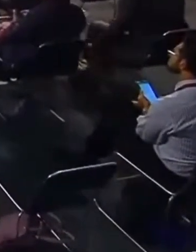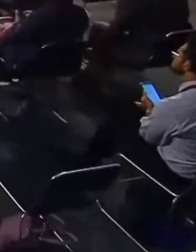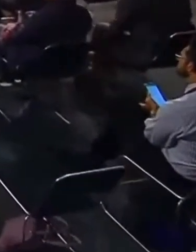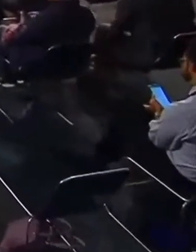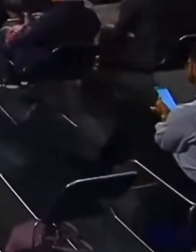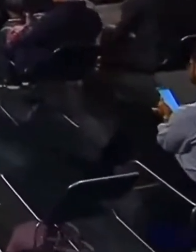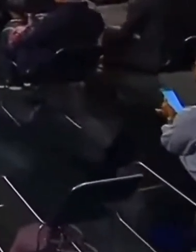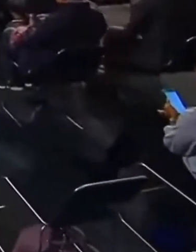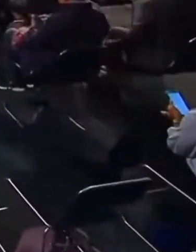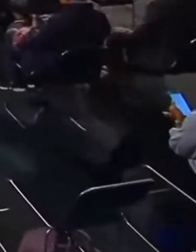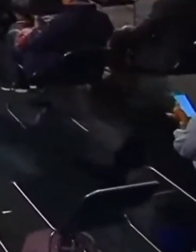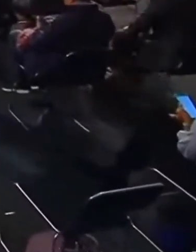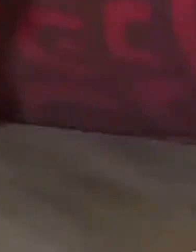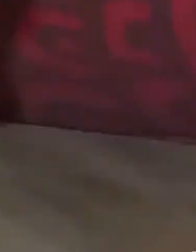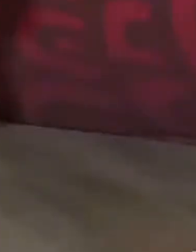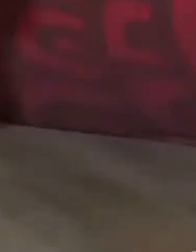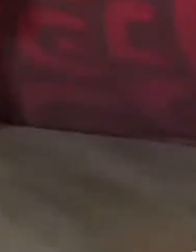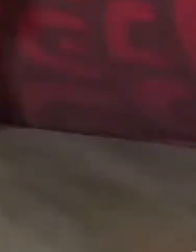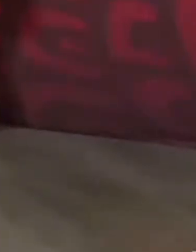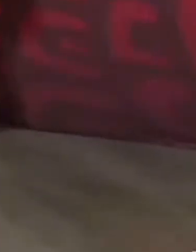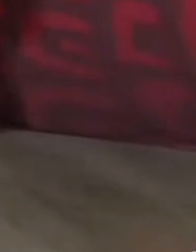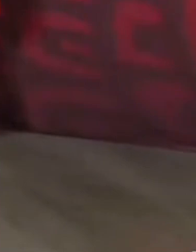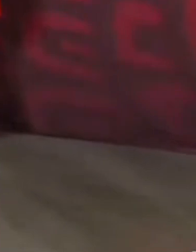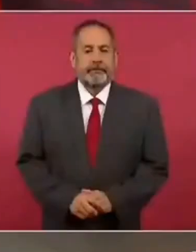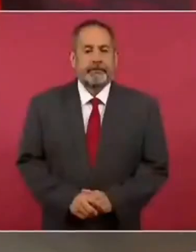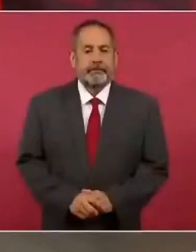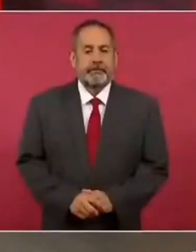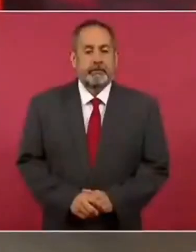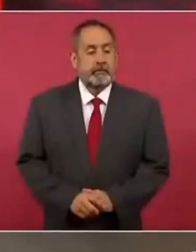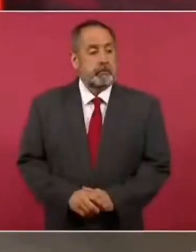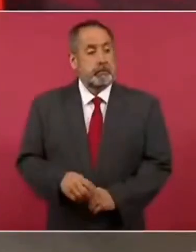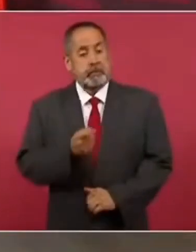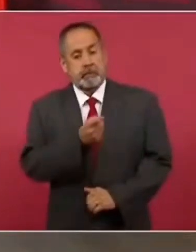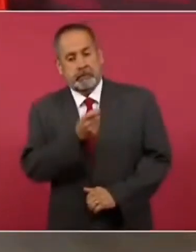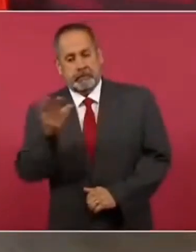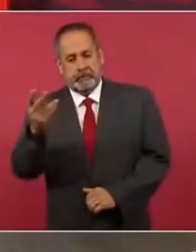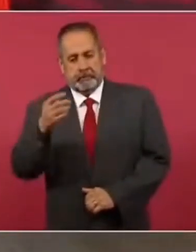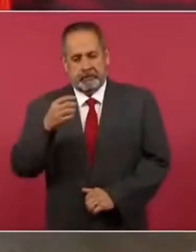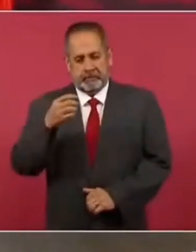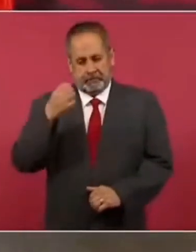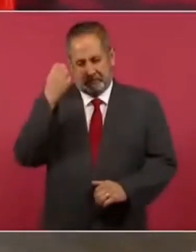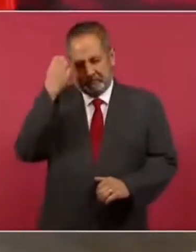según expertos, se presume,